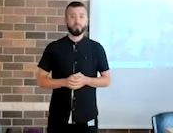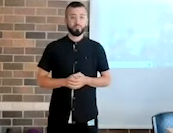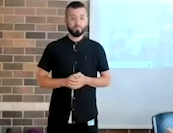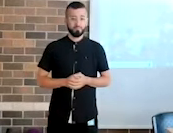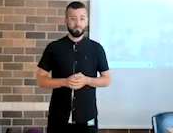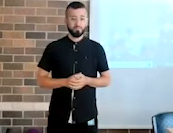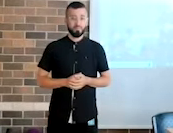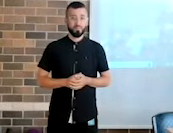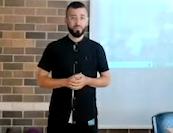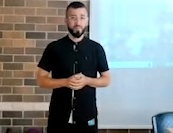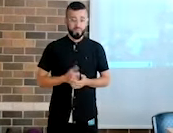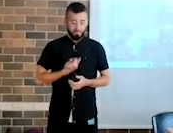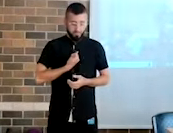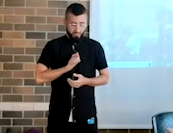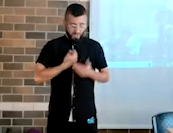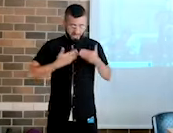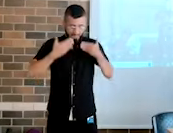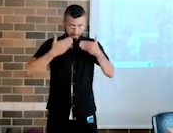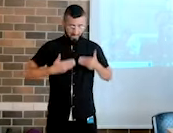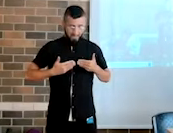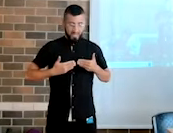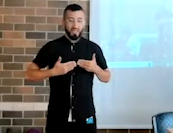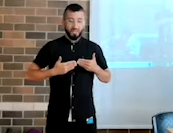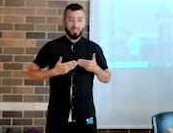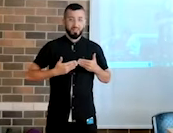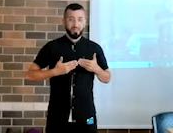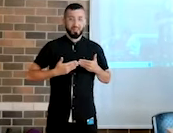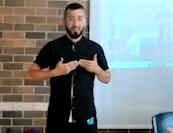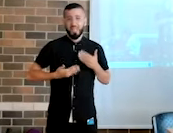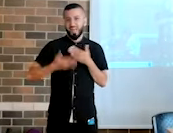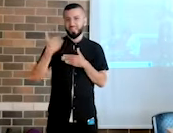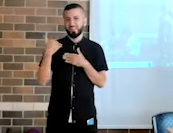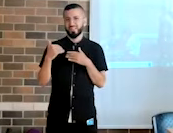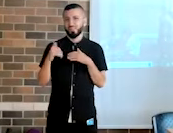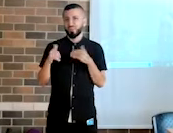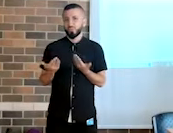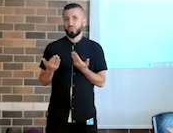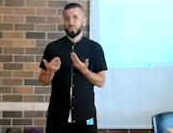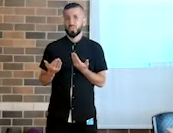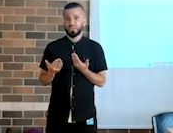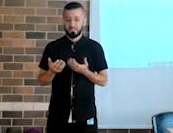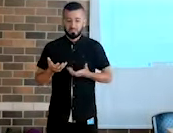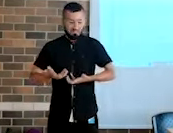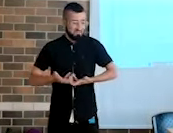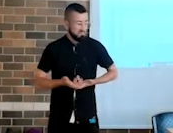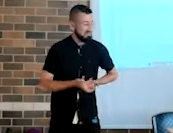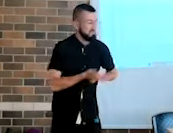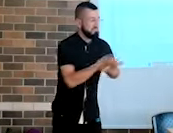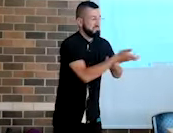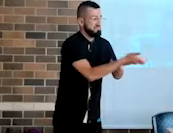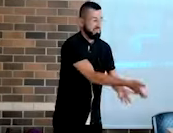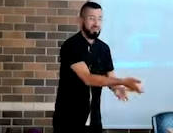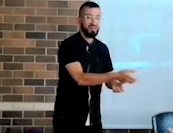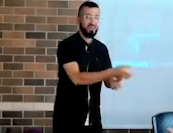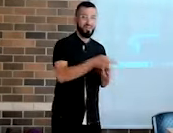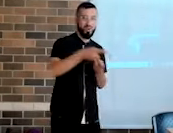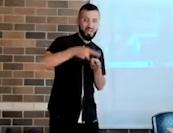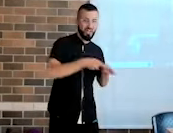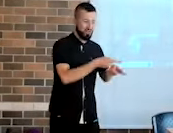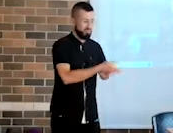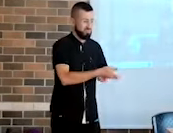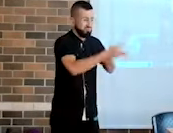eh, significaba ser arrojado al río o al mar. Entonces, qué bueno que hemos ido tejiendo este